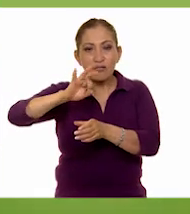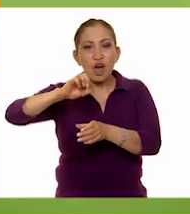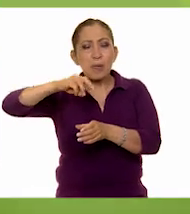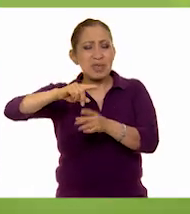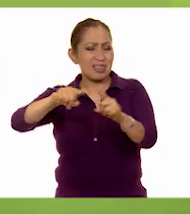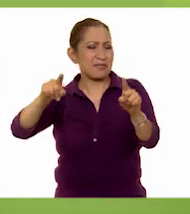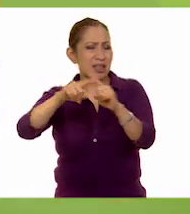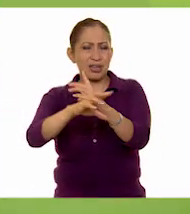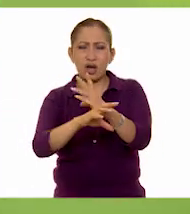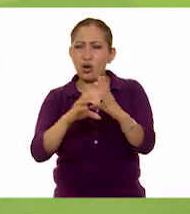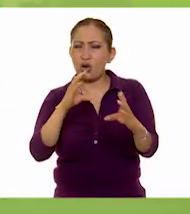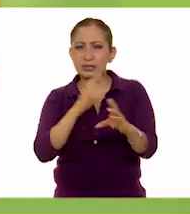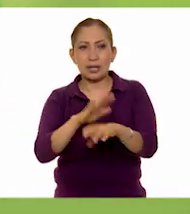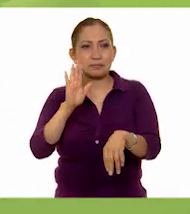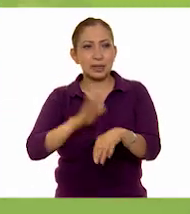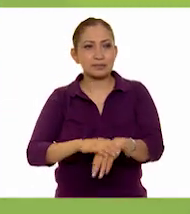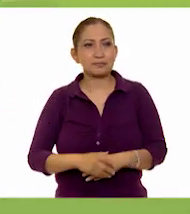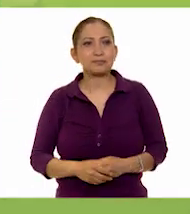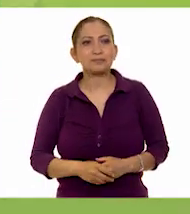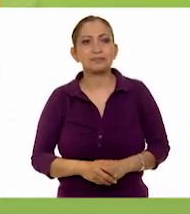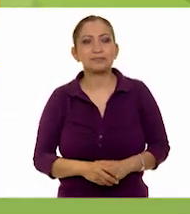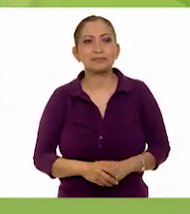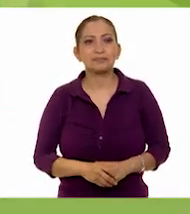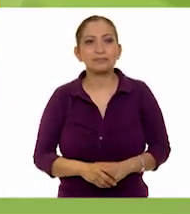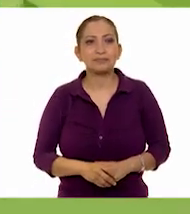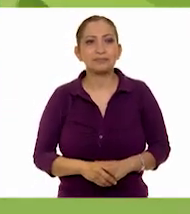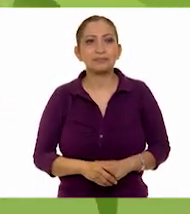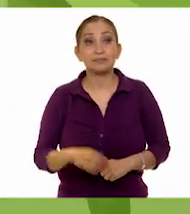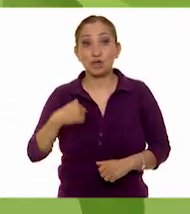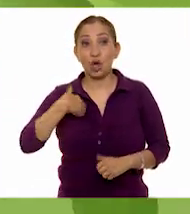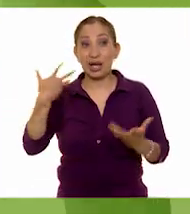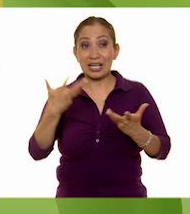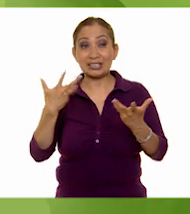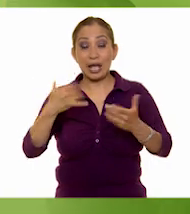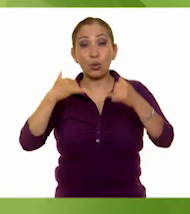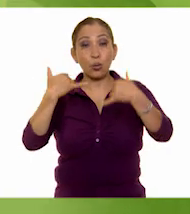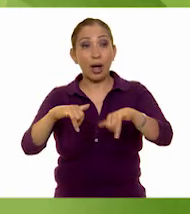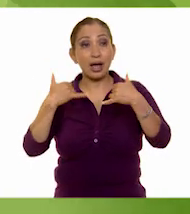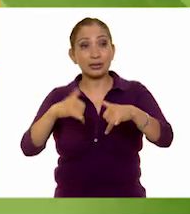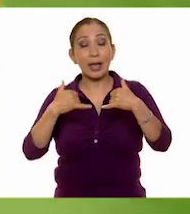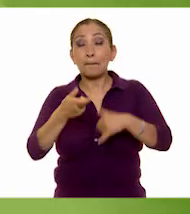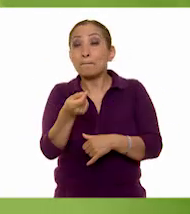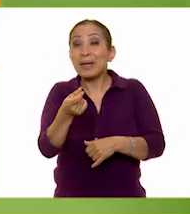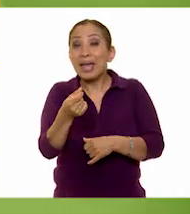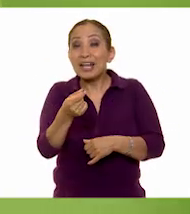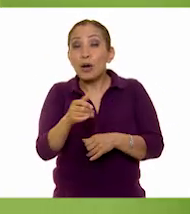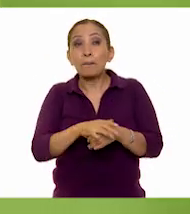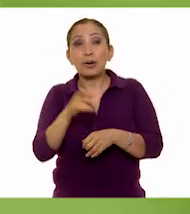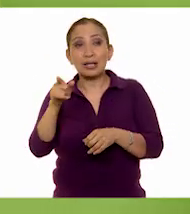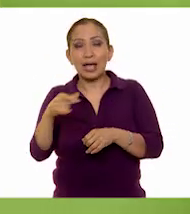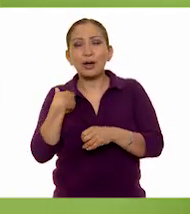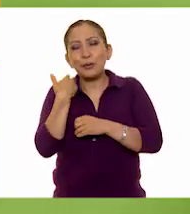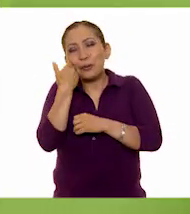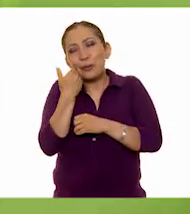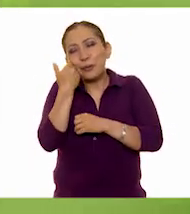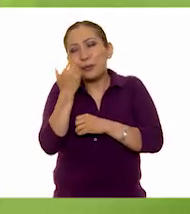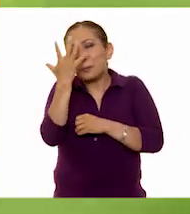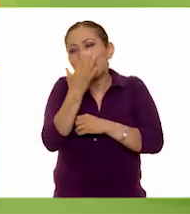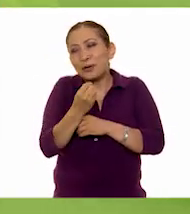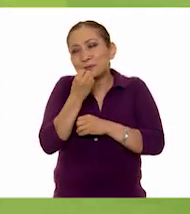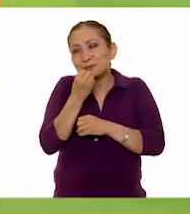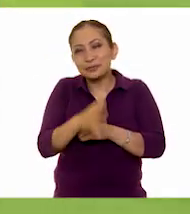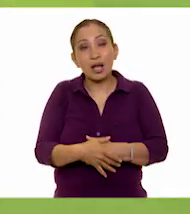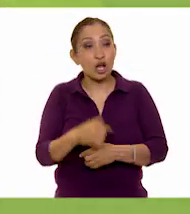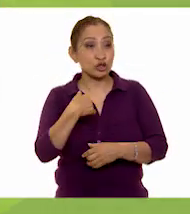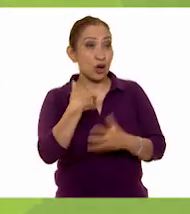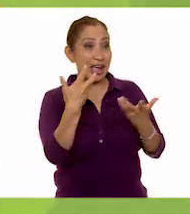y muchas cosas más. Yo hice este juguete de perro, ya que son muy tiernos y muy lindos.